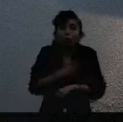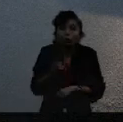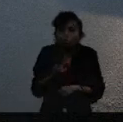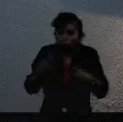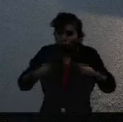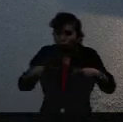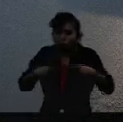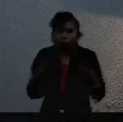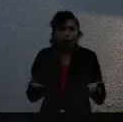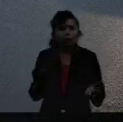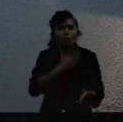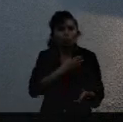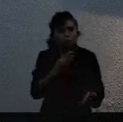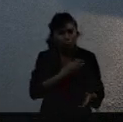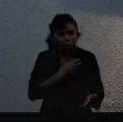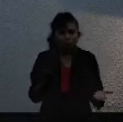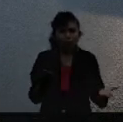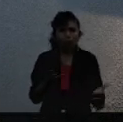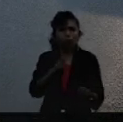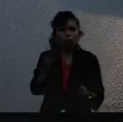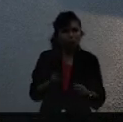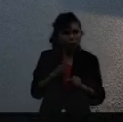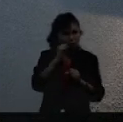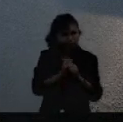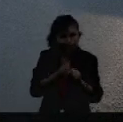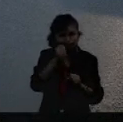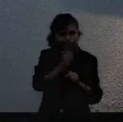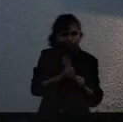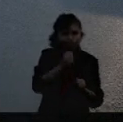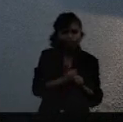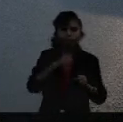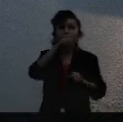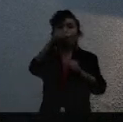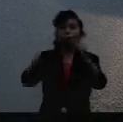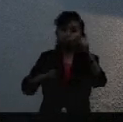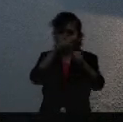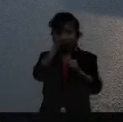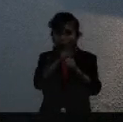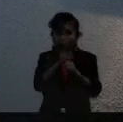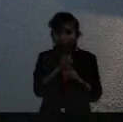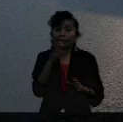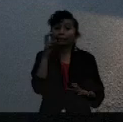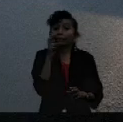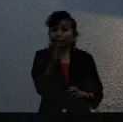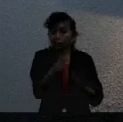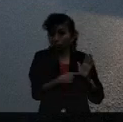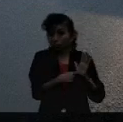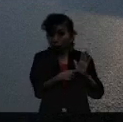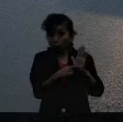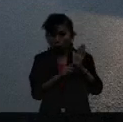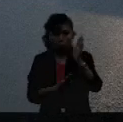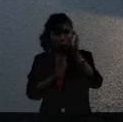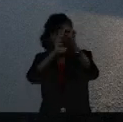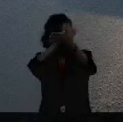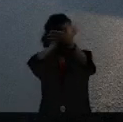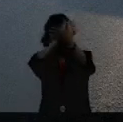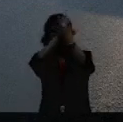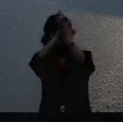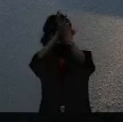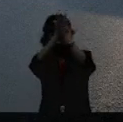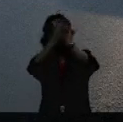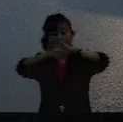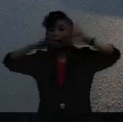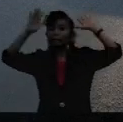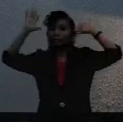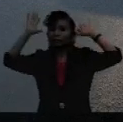de gente noble con un pueblo tenaz una tierra de oportunidades en la cual el camino de la transformación